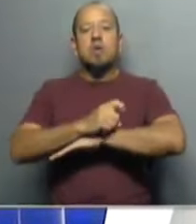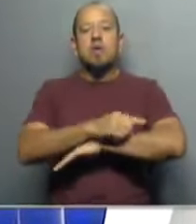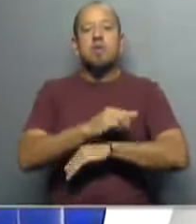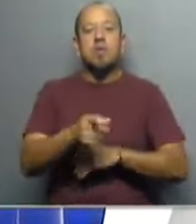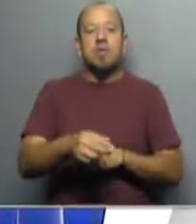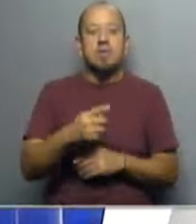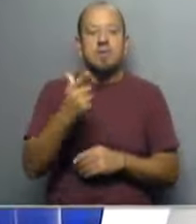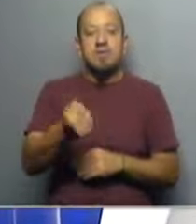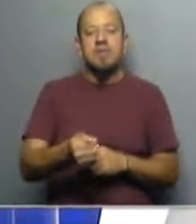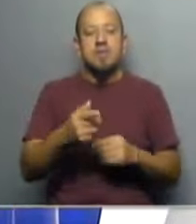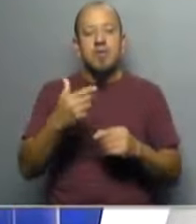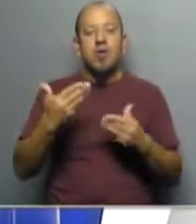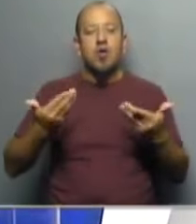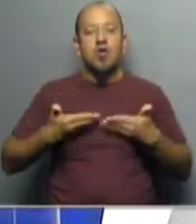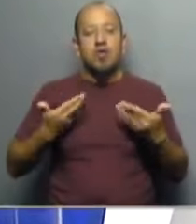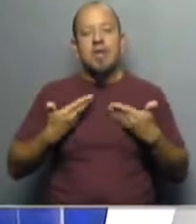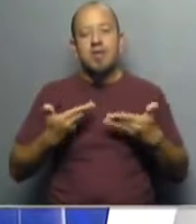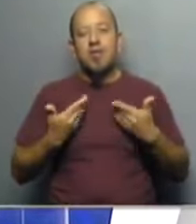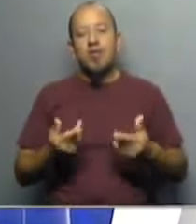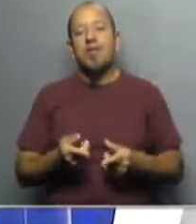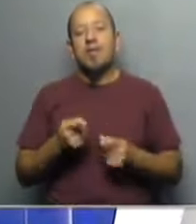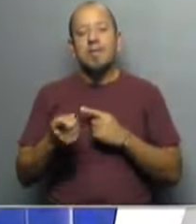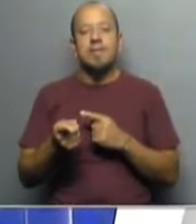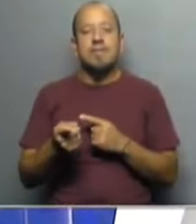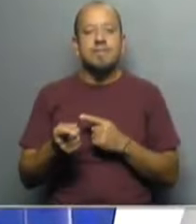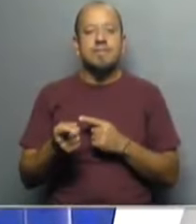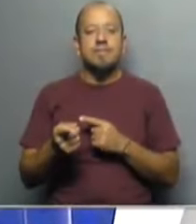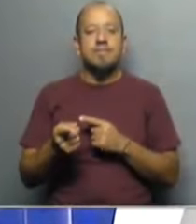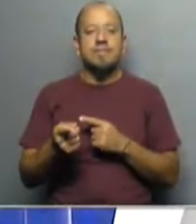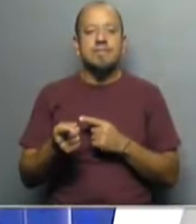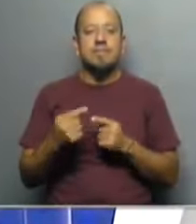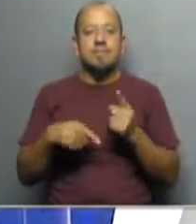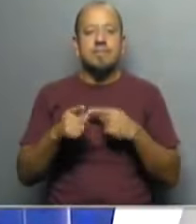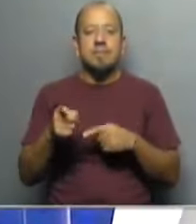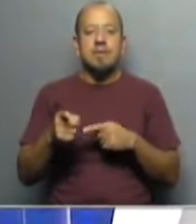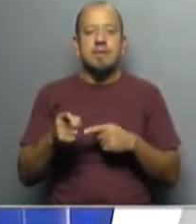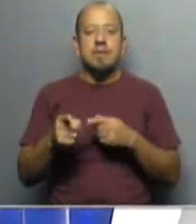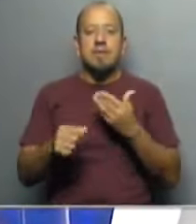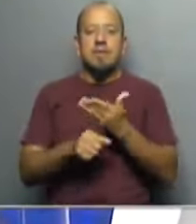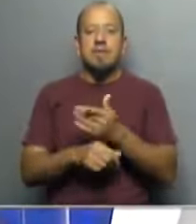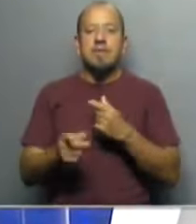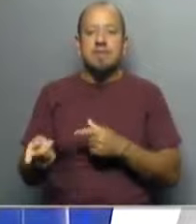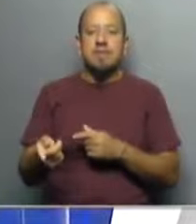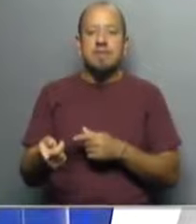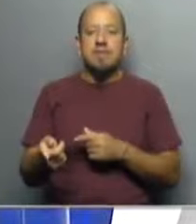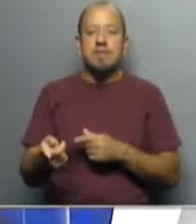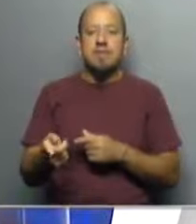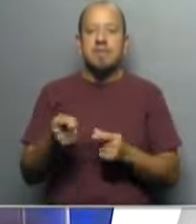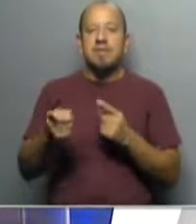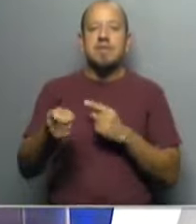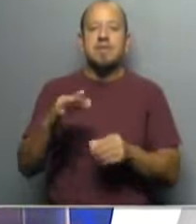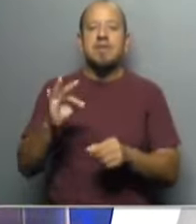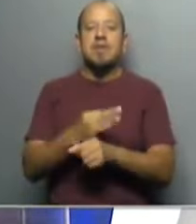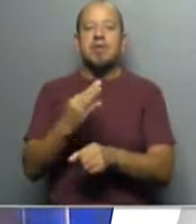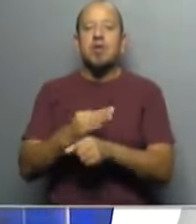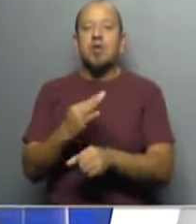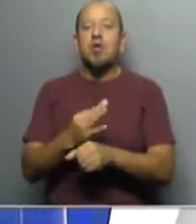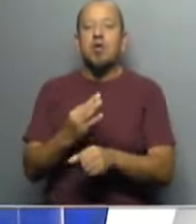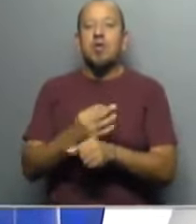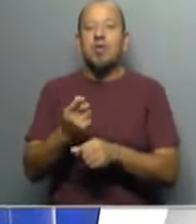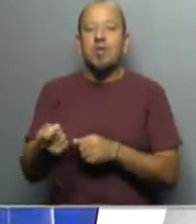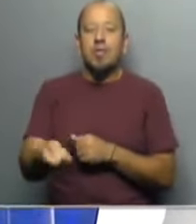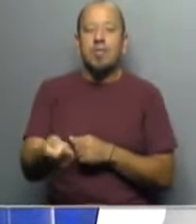Gusano Loco. Y bueno, y no, el que encaja a pedirle a Caroco los parrilleros. Caroco parrilleros. Es buena